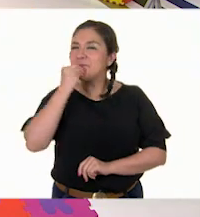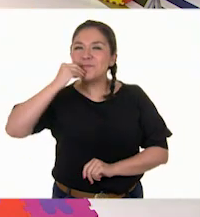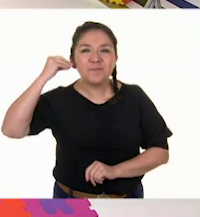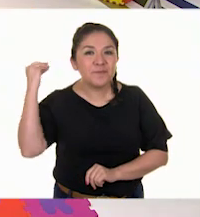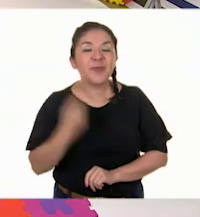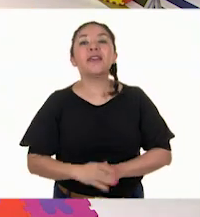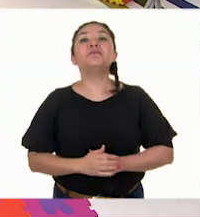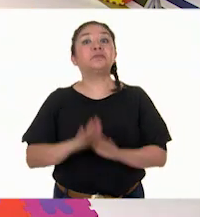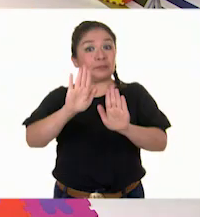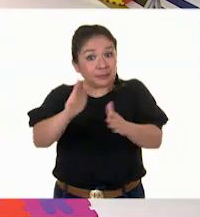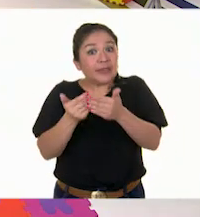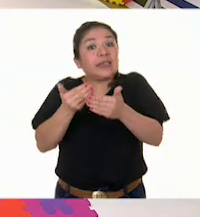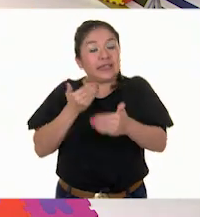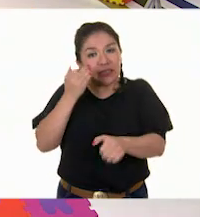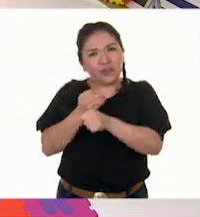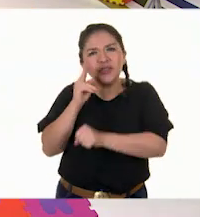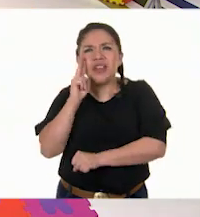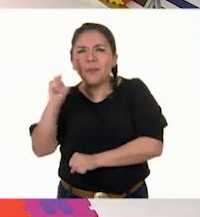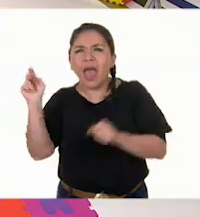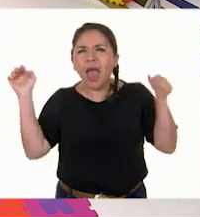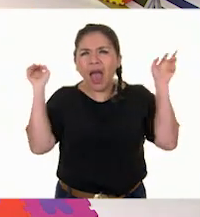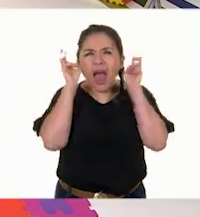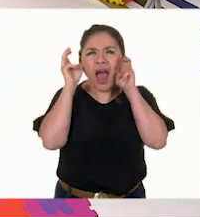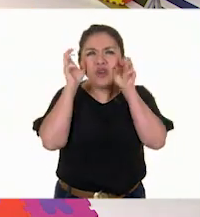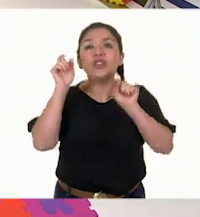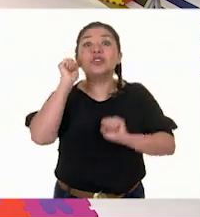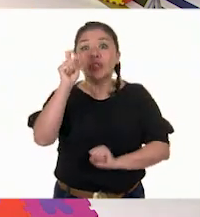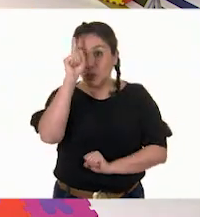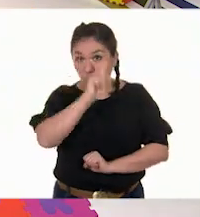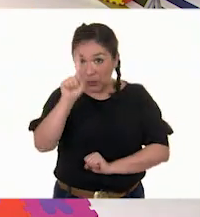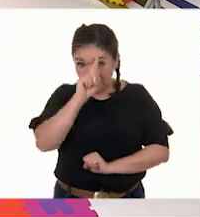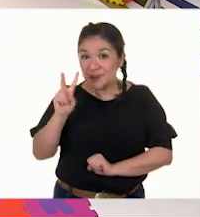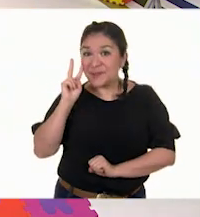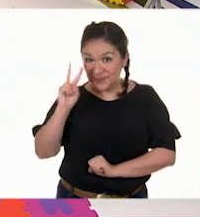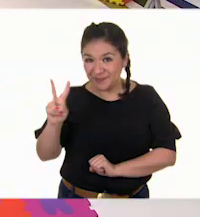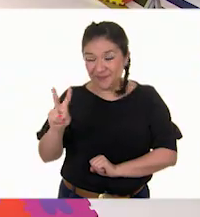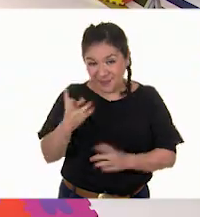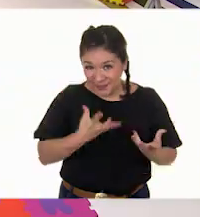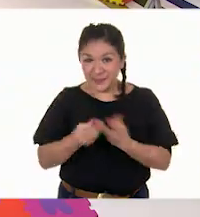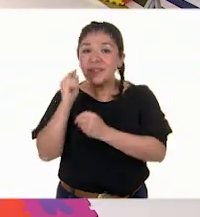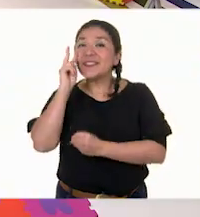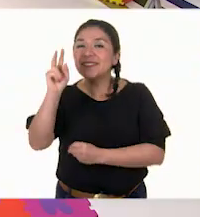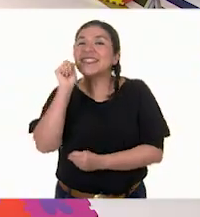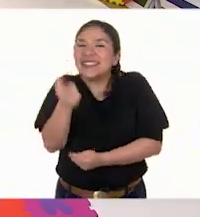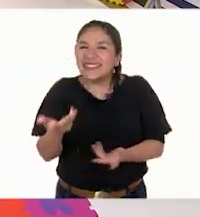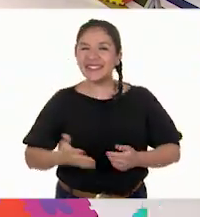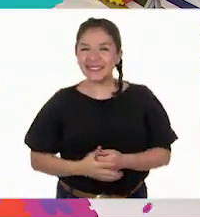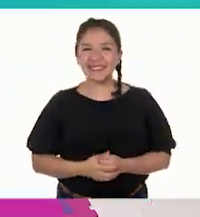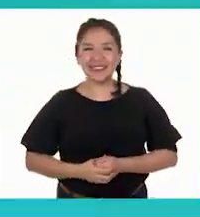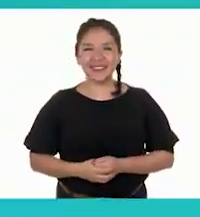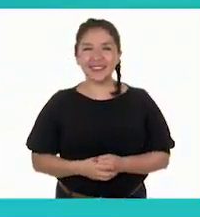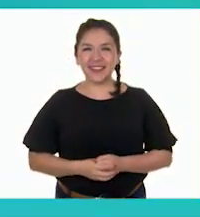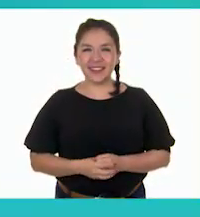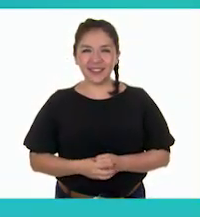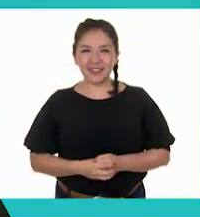increíble. Pero antes, vamos con Ajo Listo, que nos va a dar una gran recomendación. ¡Vamos contigo, Ajo Listo!